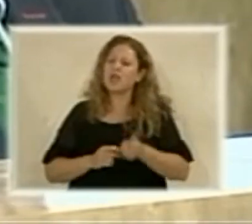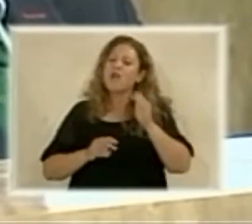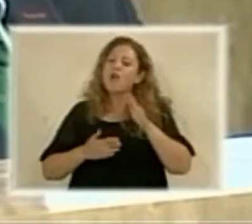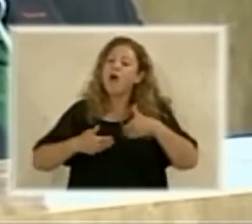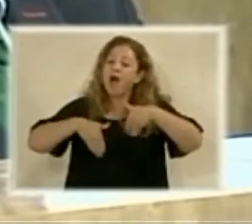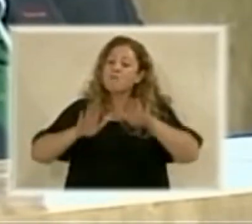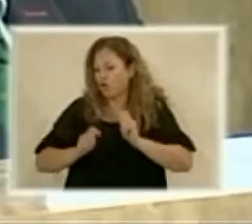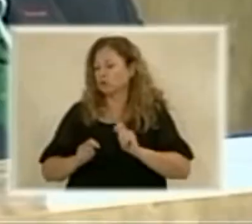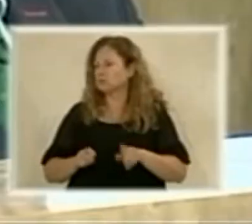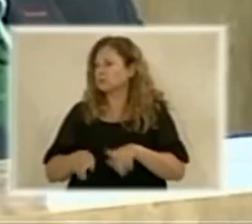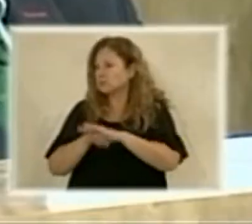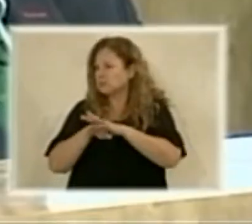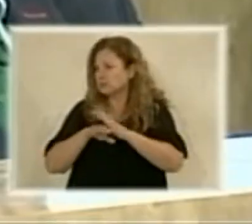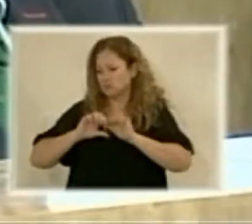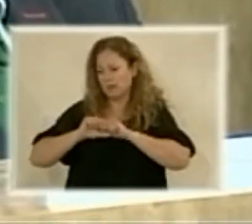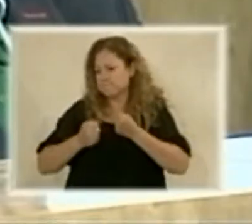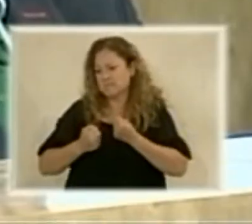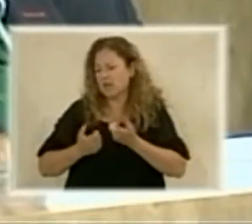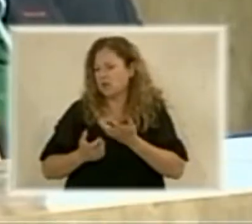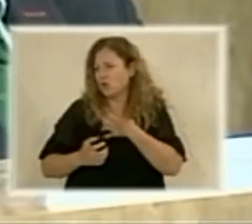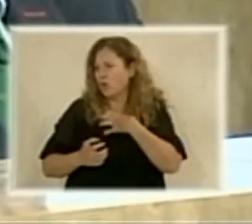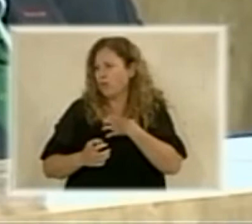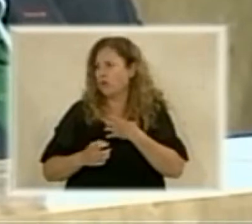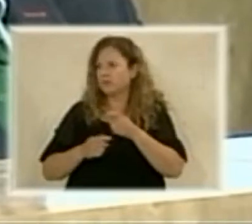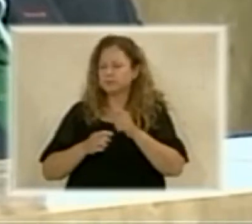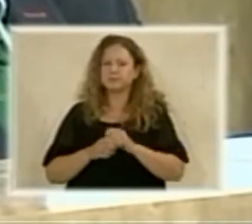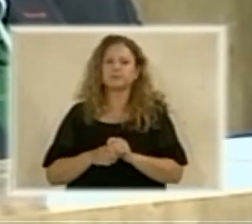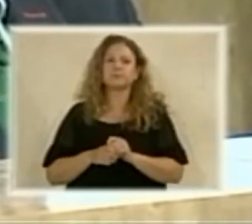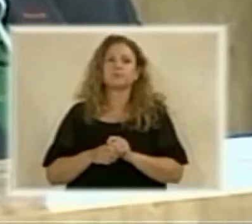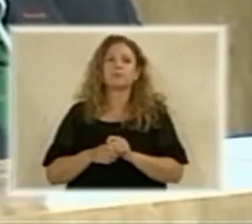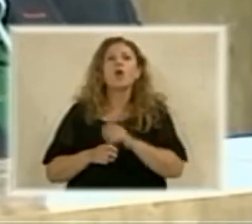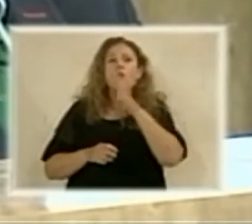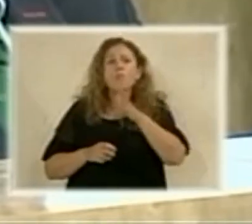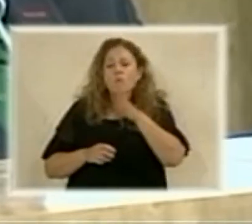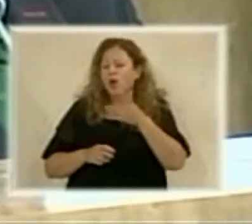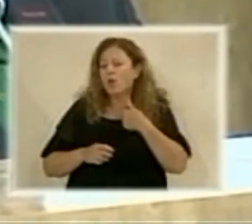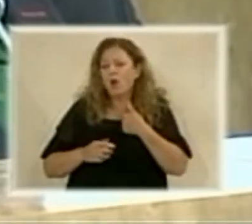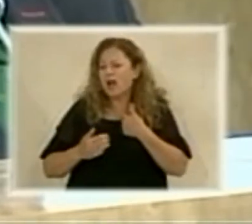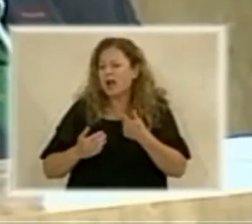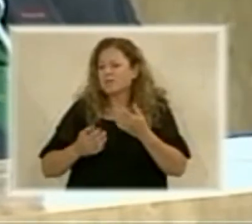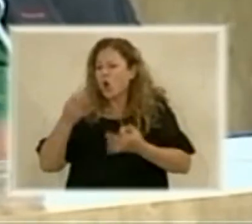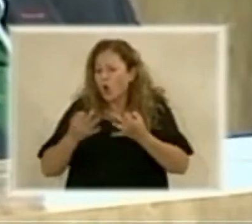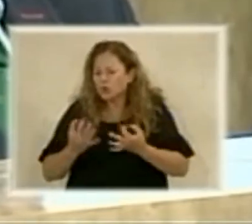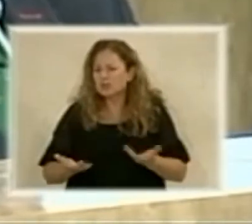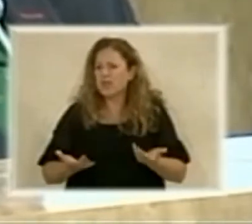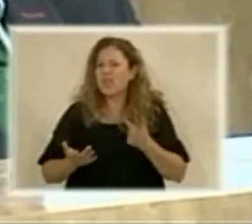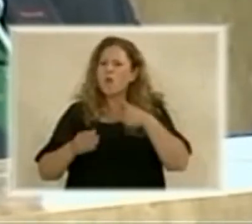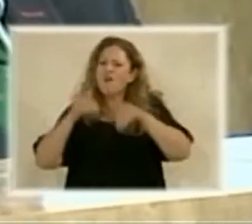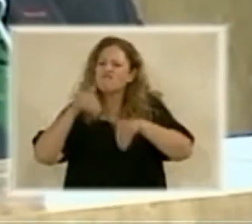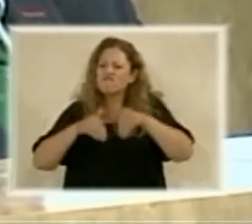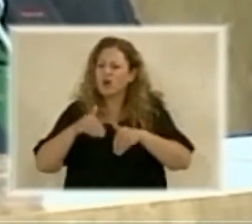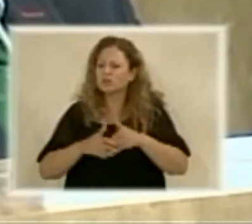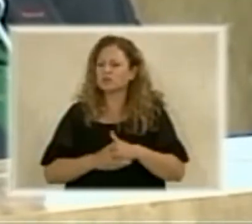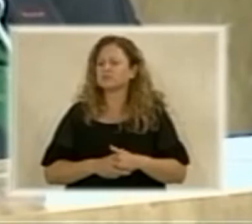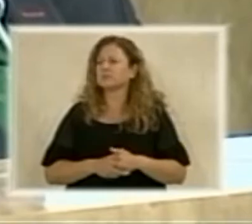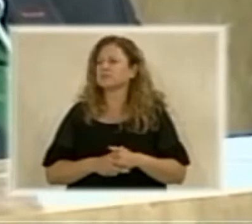favor de este colectivo. Se me parte el alma, no puedo evitarlo, porque es algo de justicia, no es algo de votos. Yo les aseguro